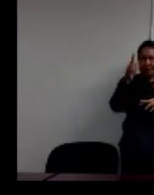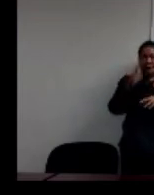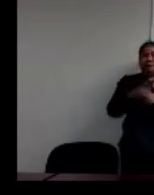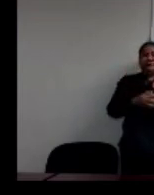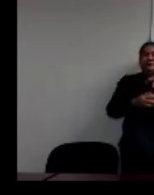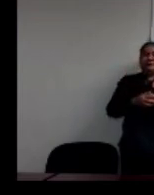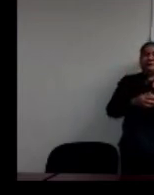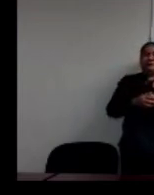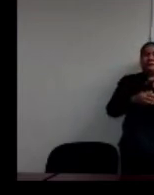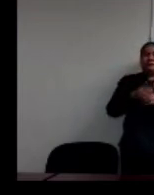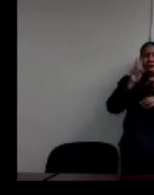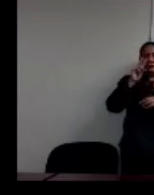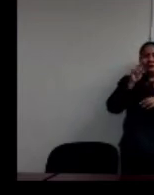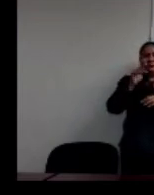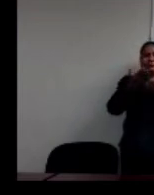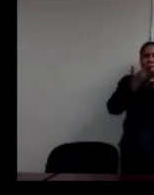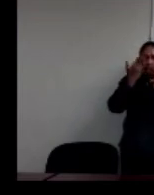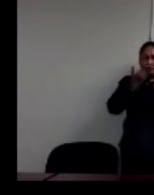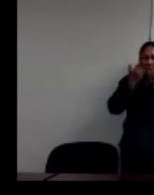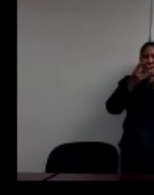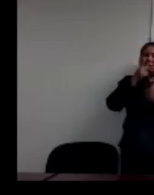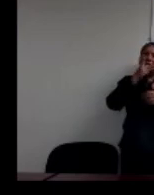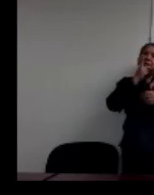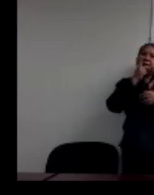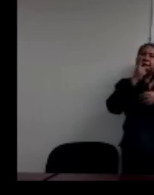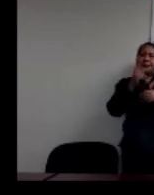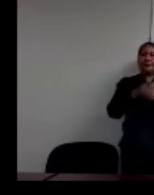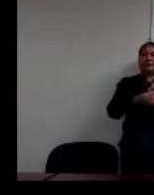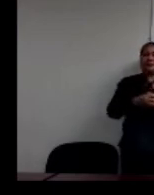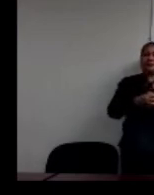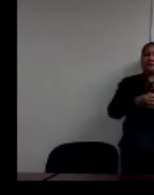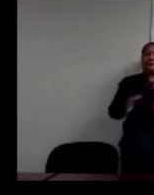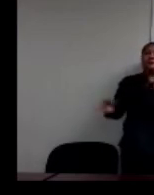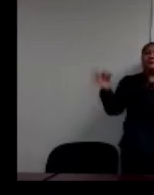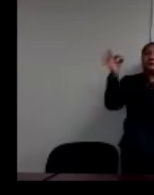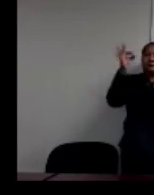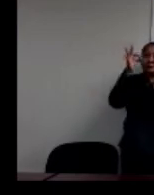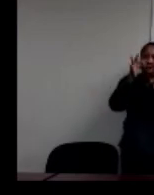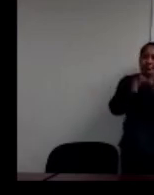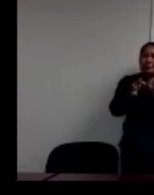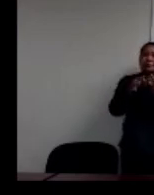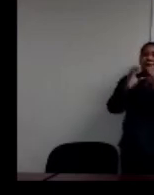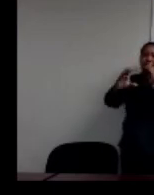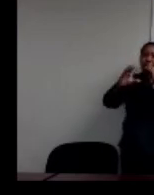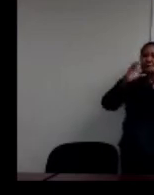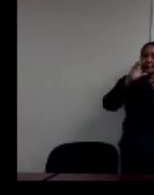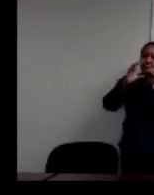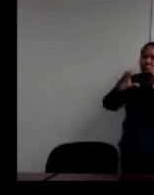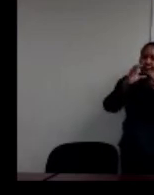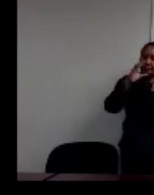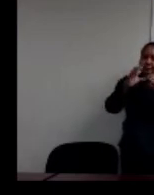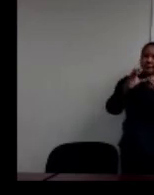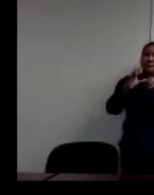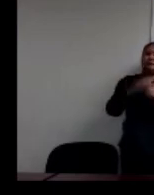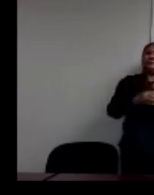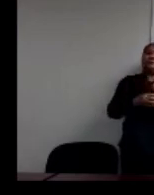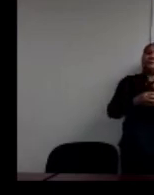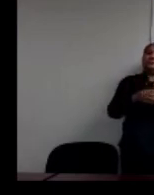transición tanto para los estudiantes como para los padres. Muy importante mantener la